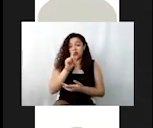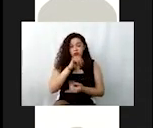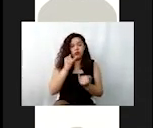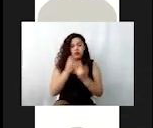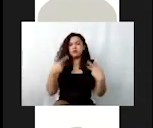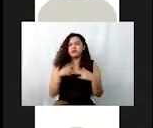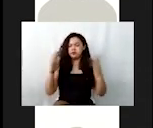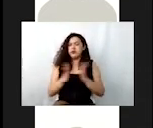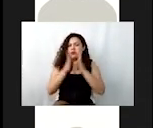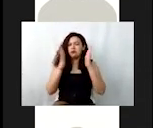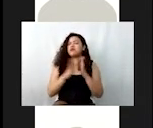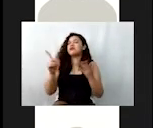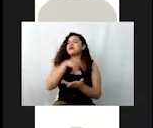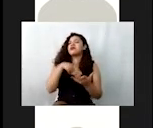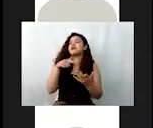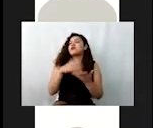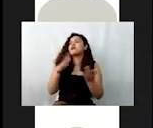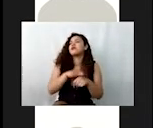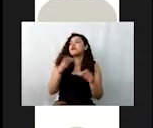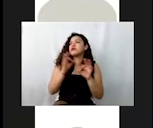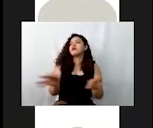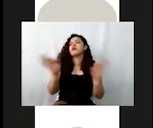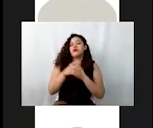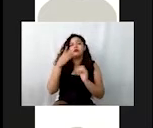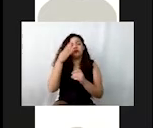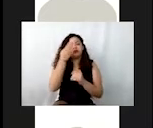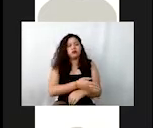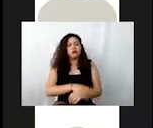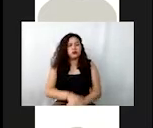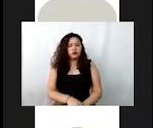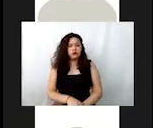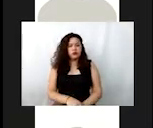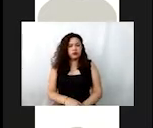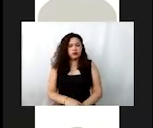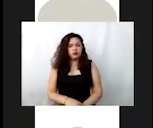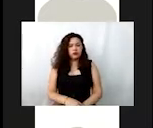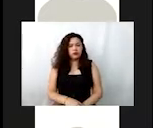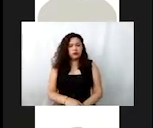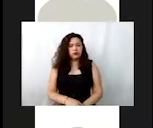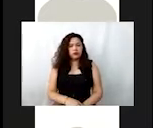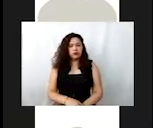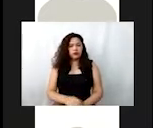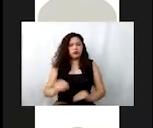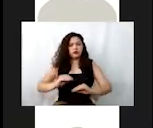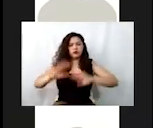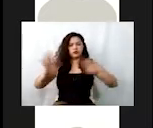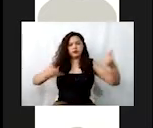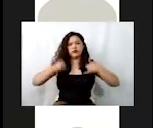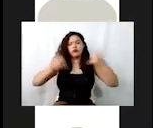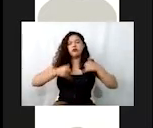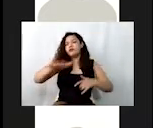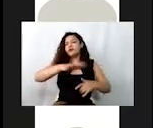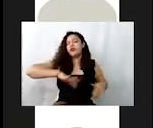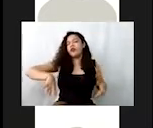en espacios clave, como se muestra acá, y sobre todo empoderando a la juventud, pues en espacios que dan seguimiento a la